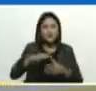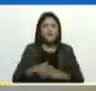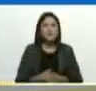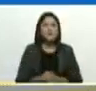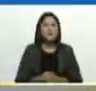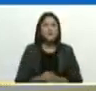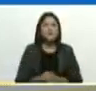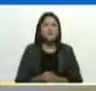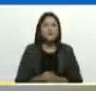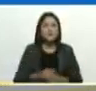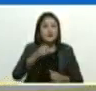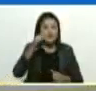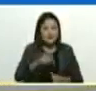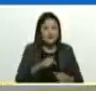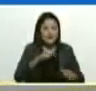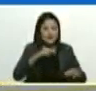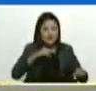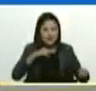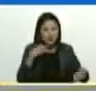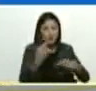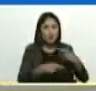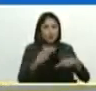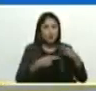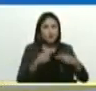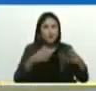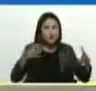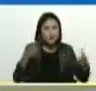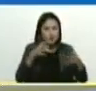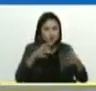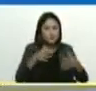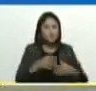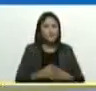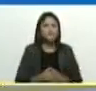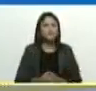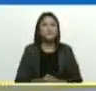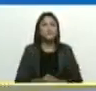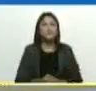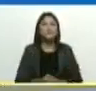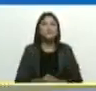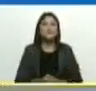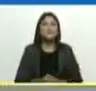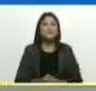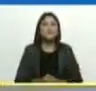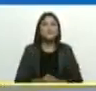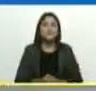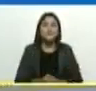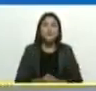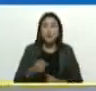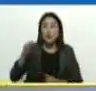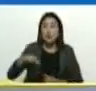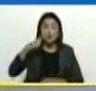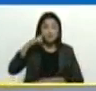Esta revolucionaria organización. Hoy el récord lo batió